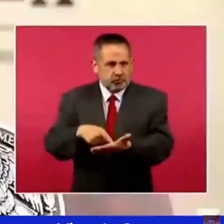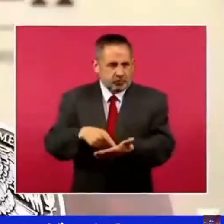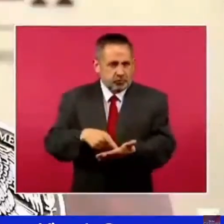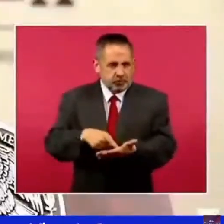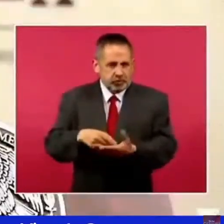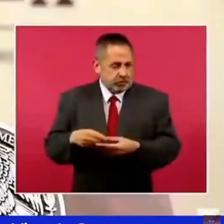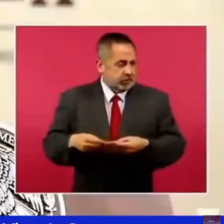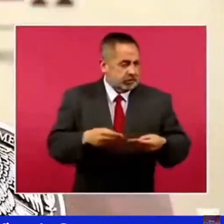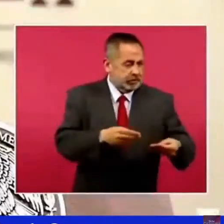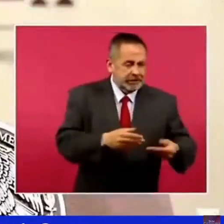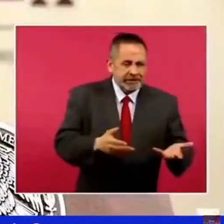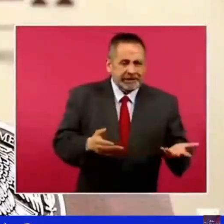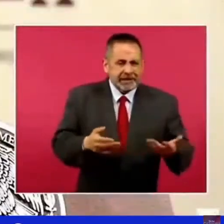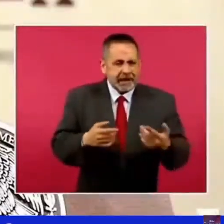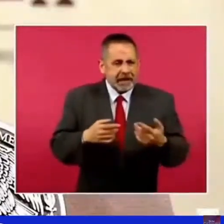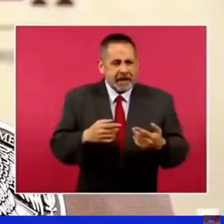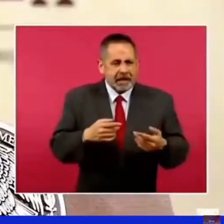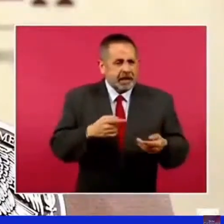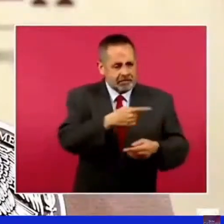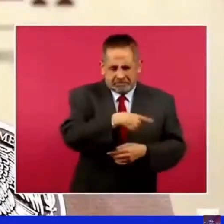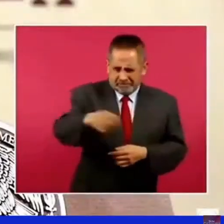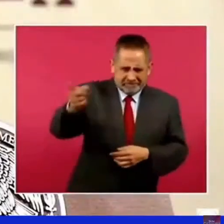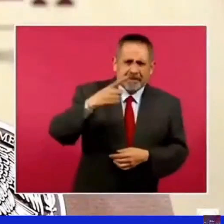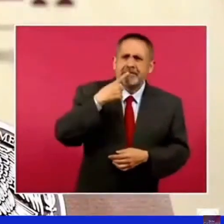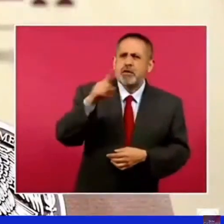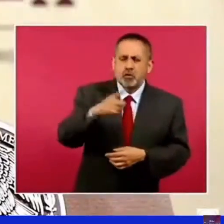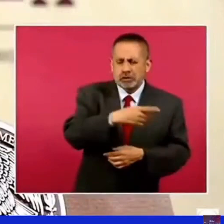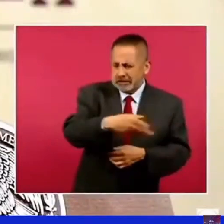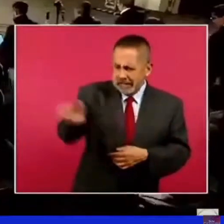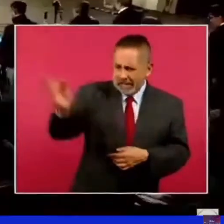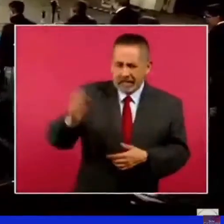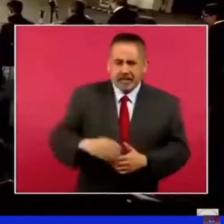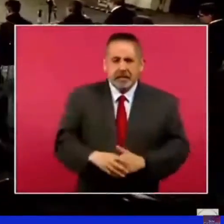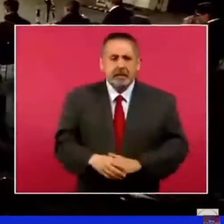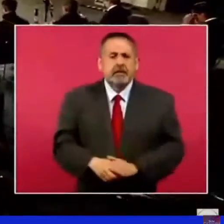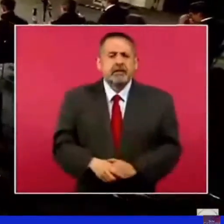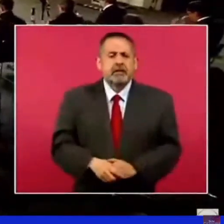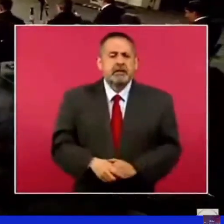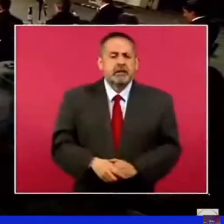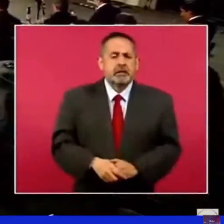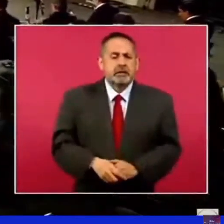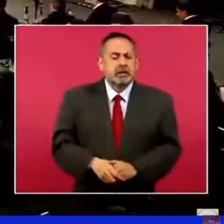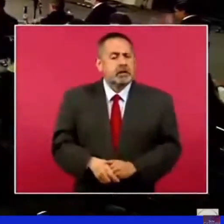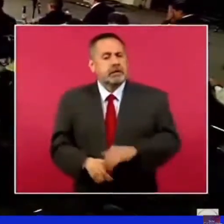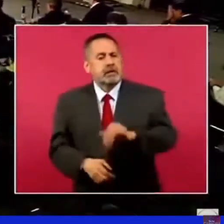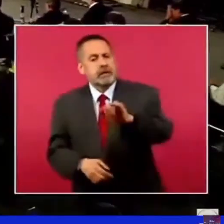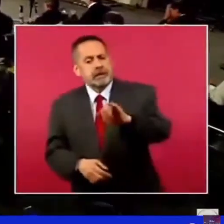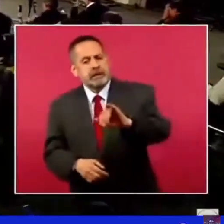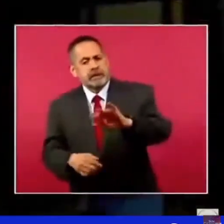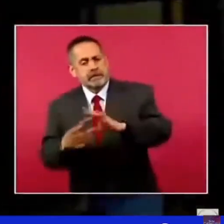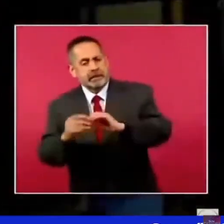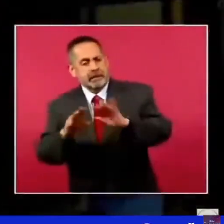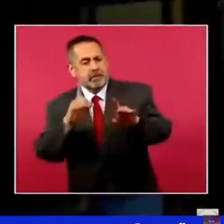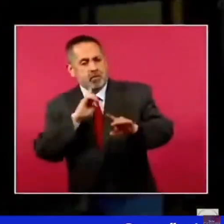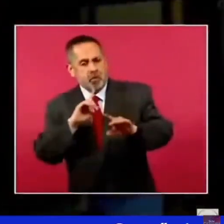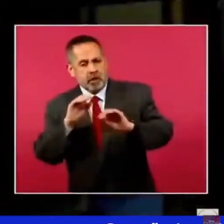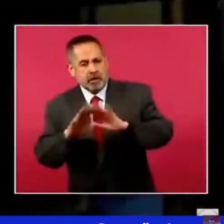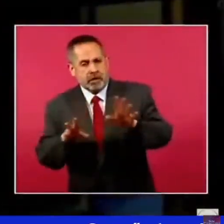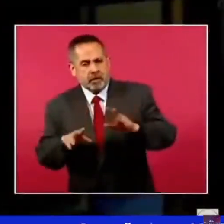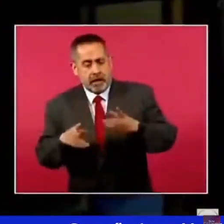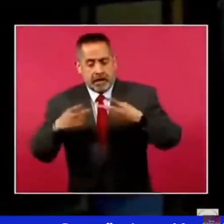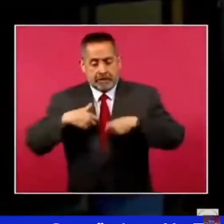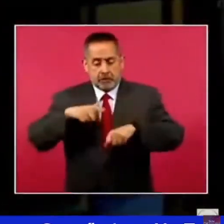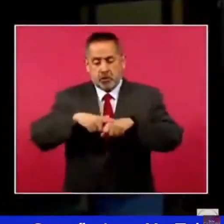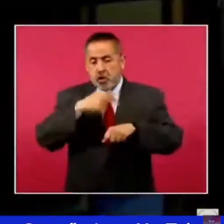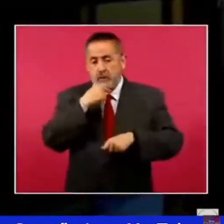pues que se presente una denuncia. Presidente, ya nada más, o sea, sí, para aclararle, el asunto es, por supuesto, la cuenta personal